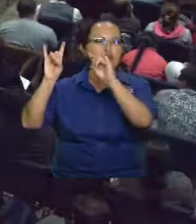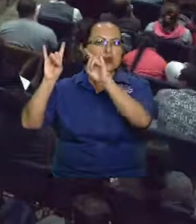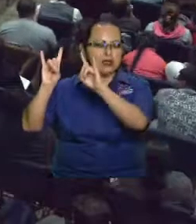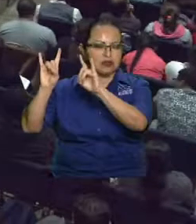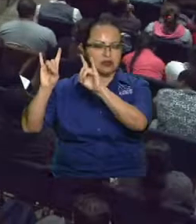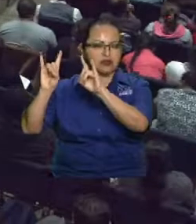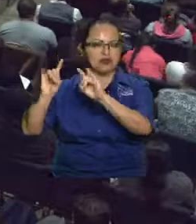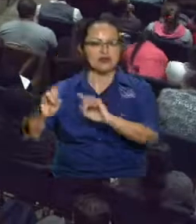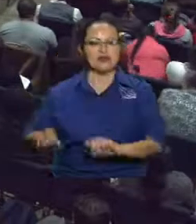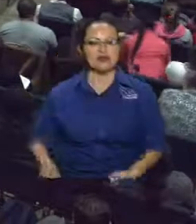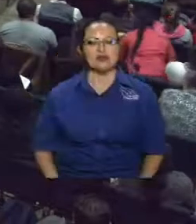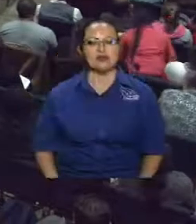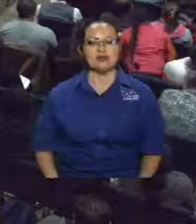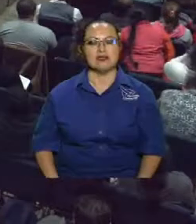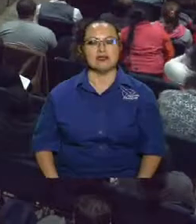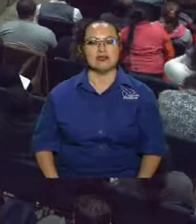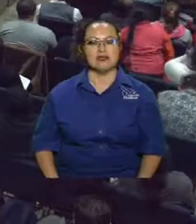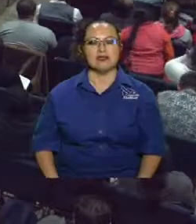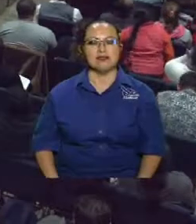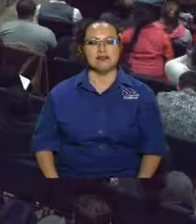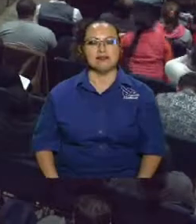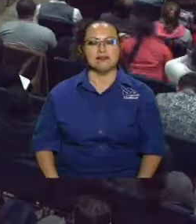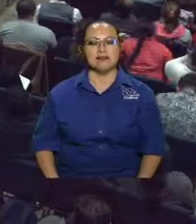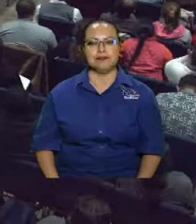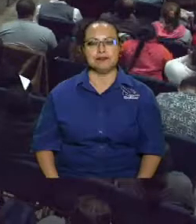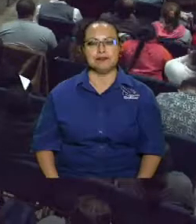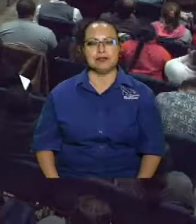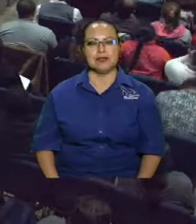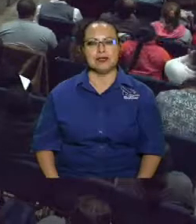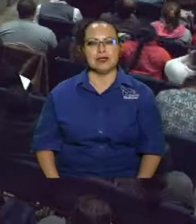¿Solo tú estás o quién es más? Ok, va, tu hija.